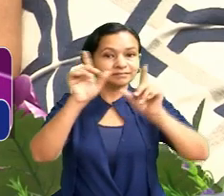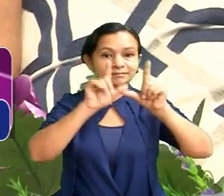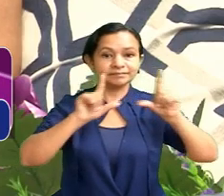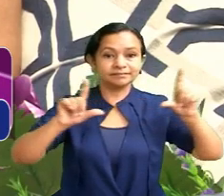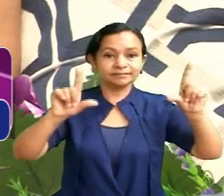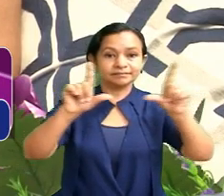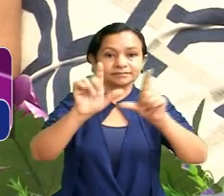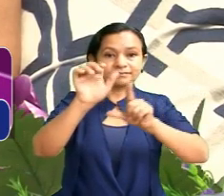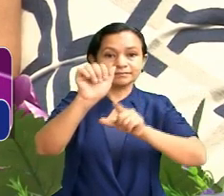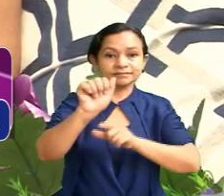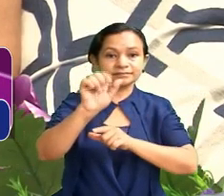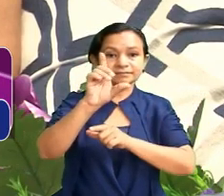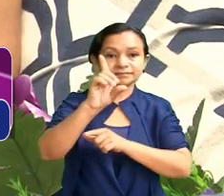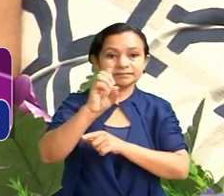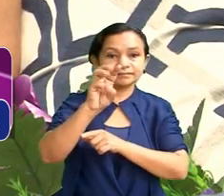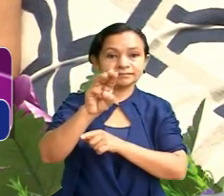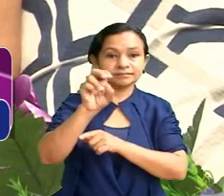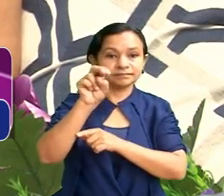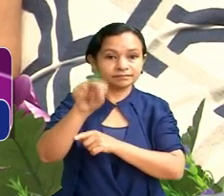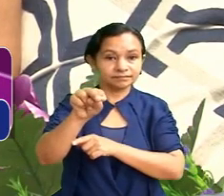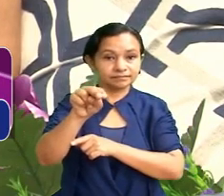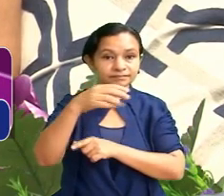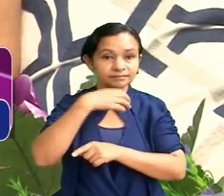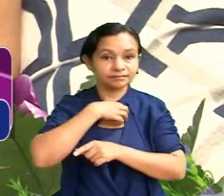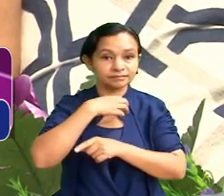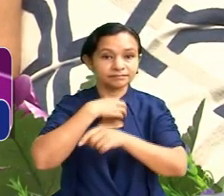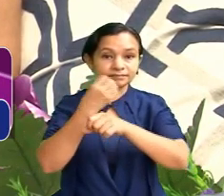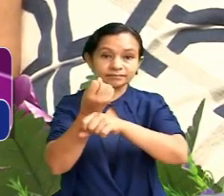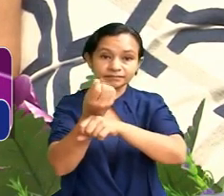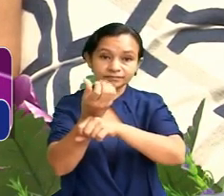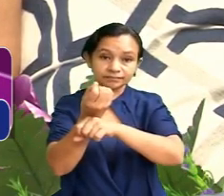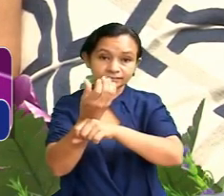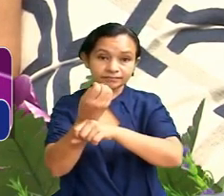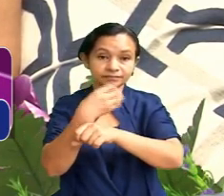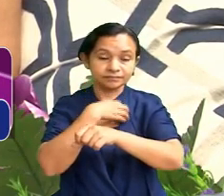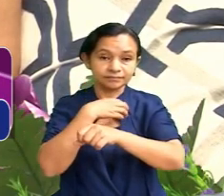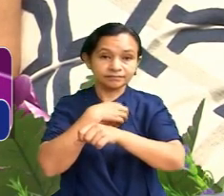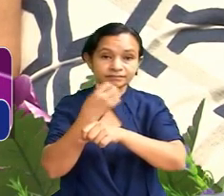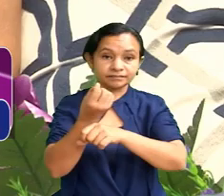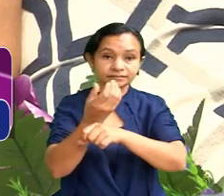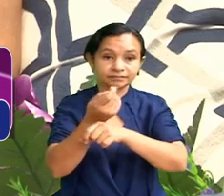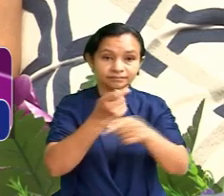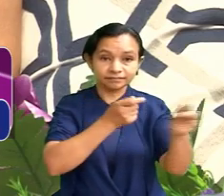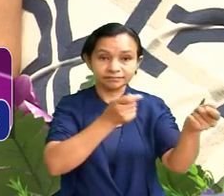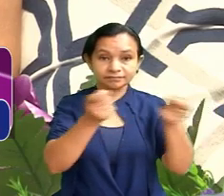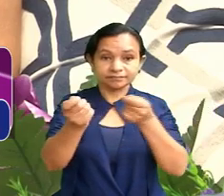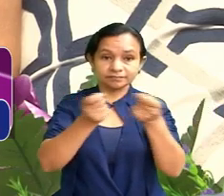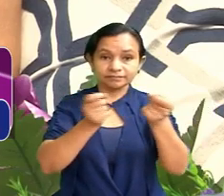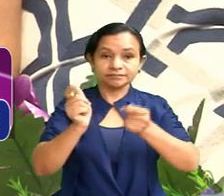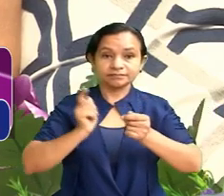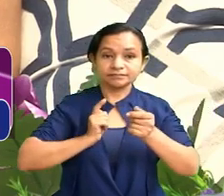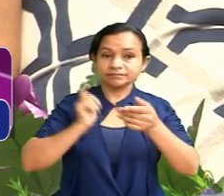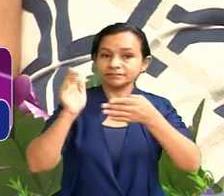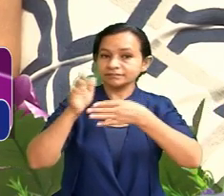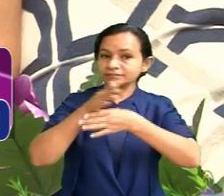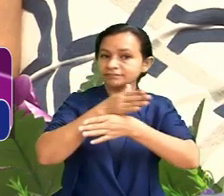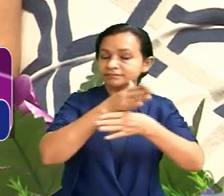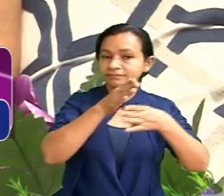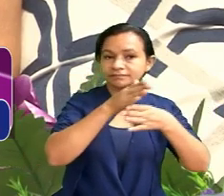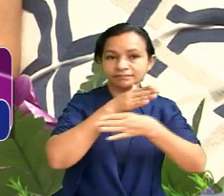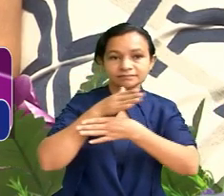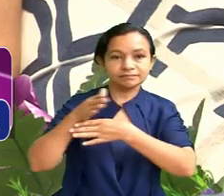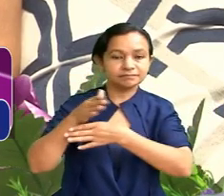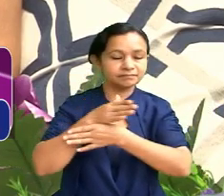administrados por las alcaldías sitios públicos para sitios turísticos públicos administrados por las que tenemos diversidad es verdad y